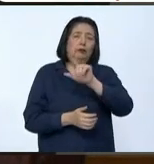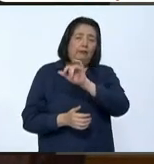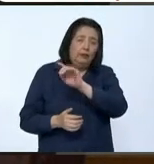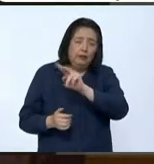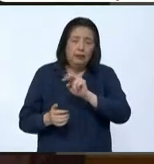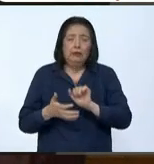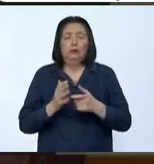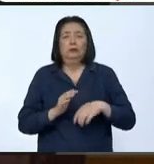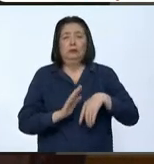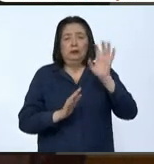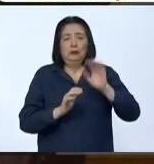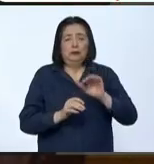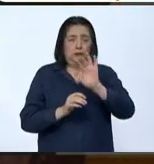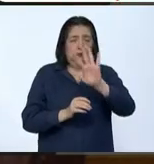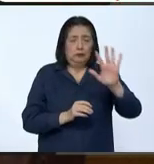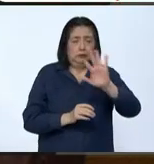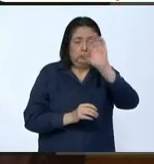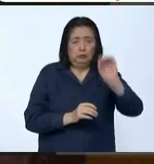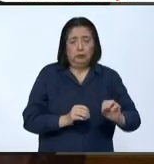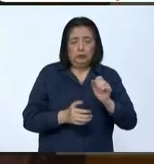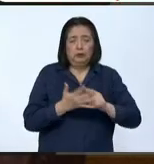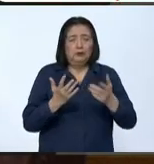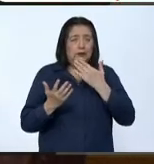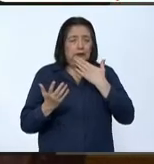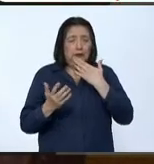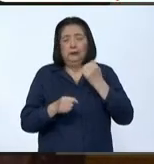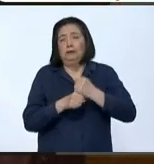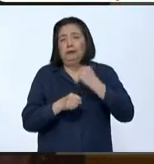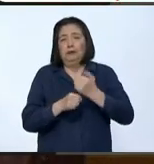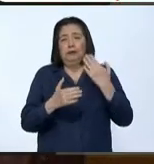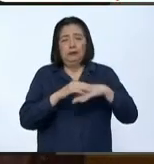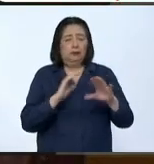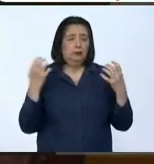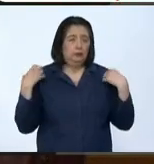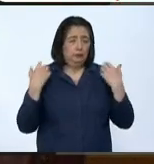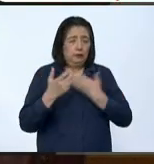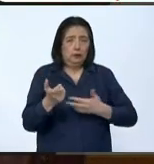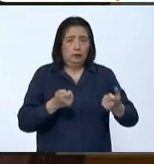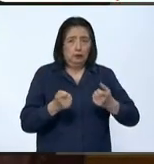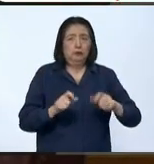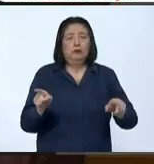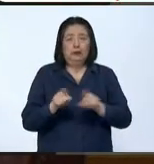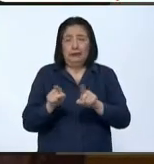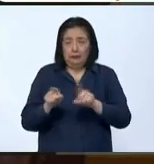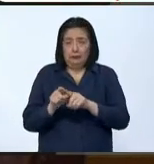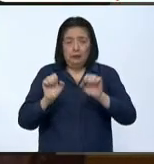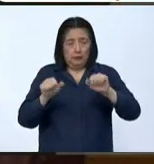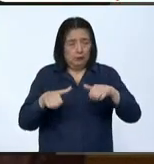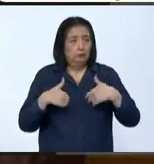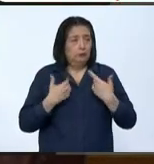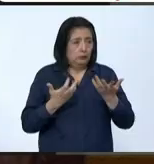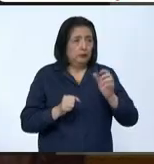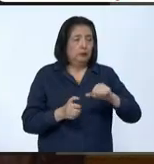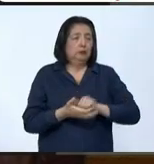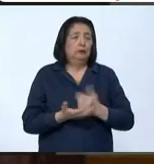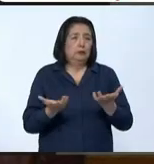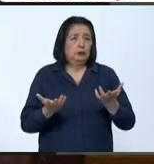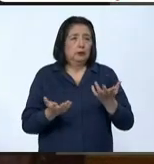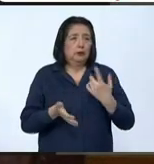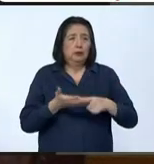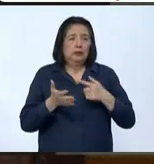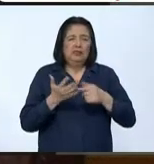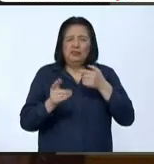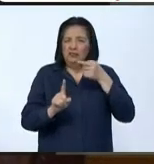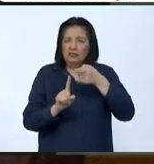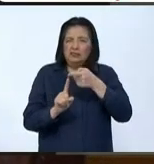más cincuenta y cinco por ciento son funcionarios públicos Así mismo Ha logrado que en los mencionados